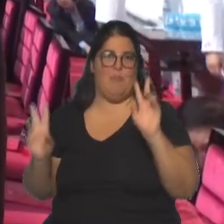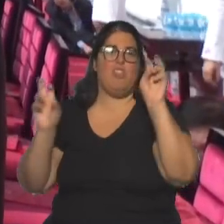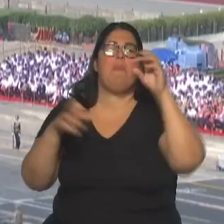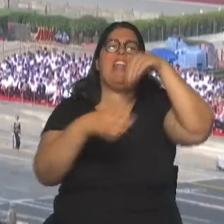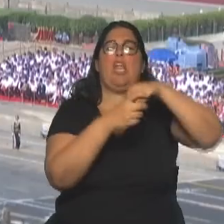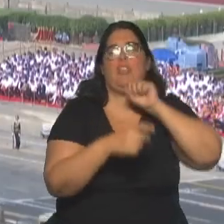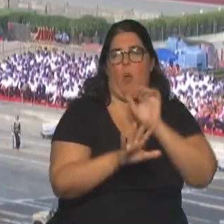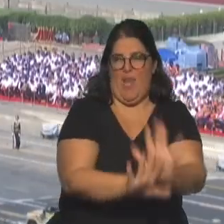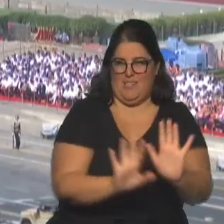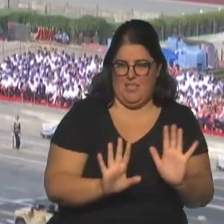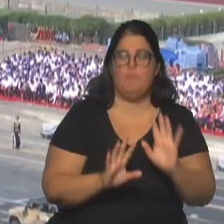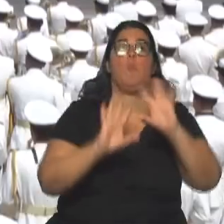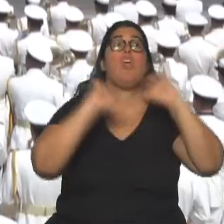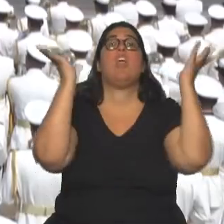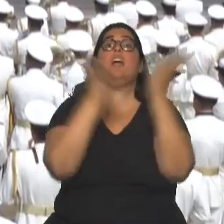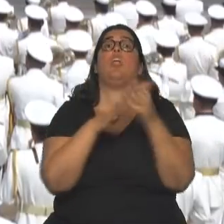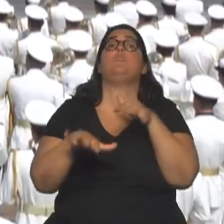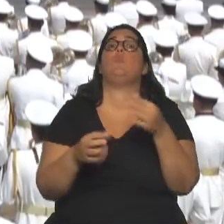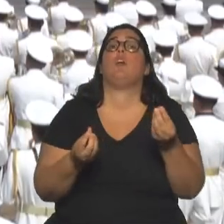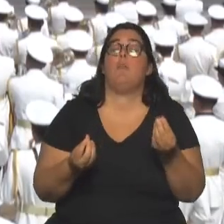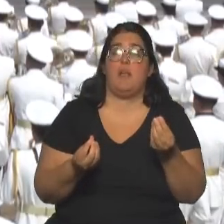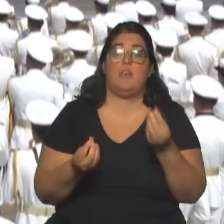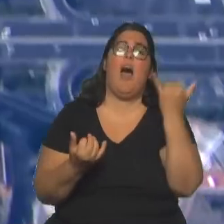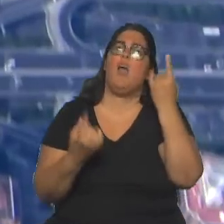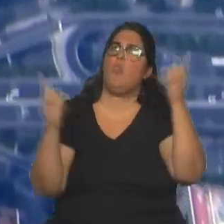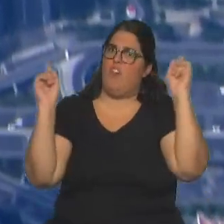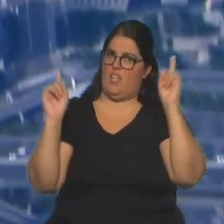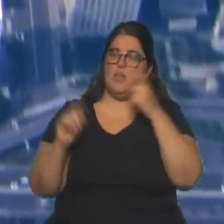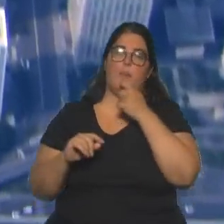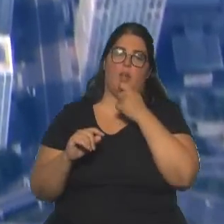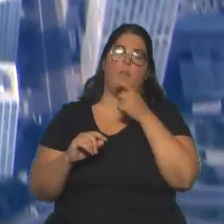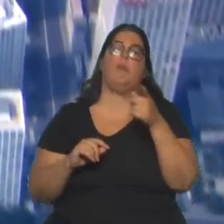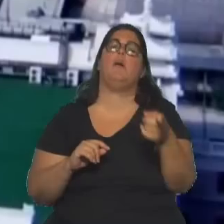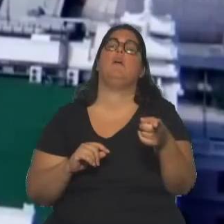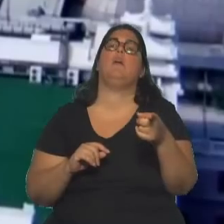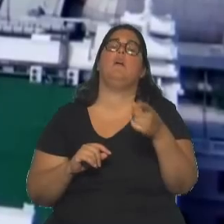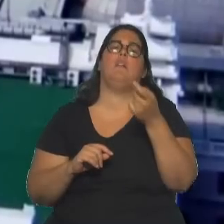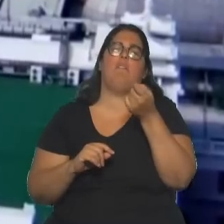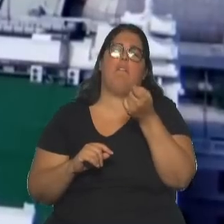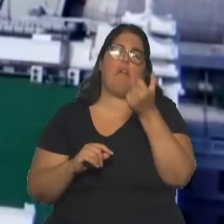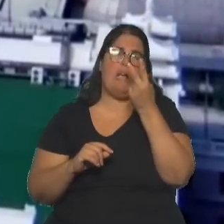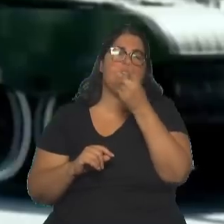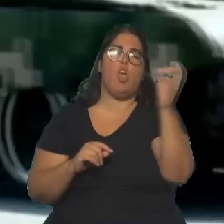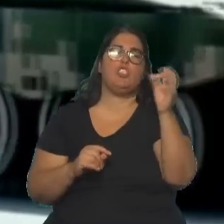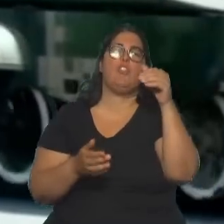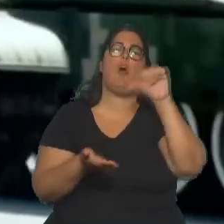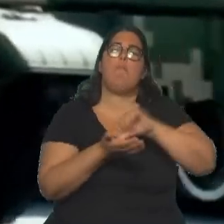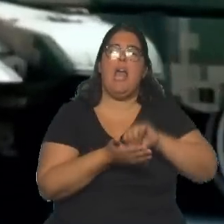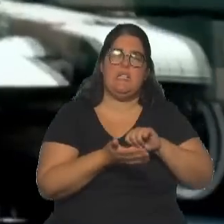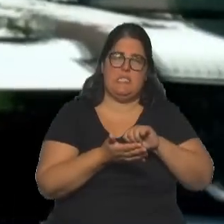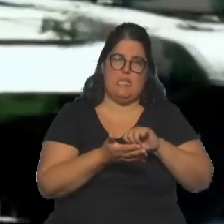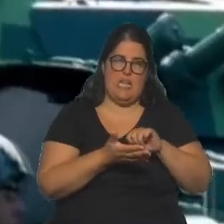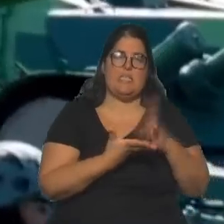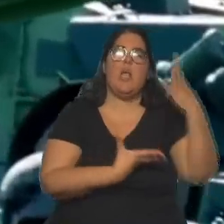materia internacional existe la peculiaridad de que los casi 200 países que constituyen